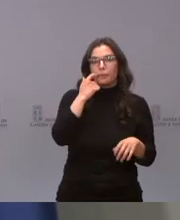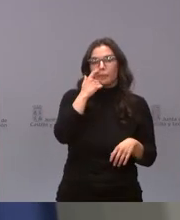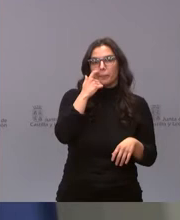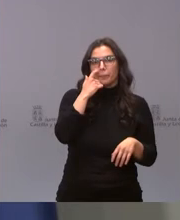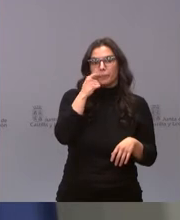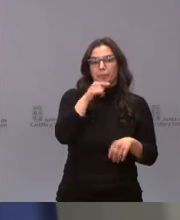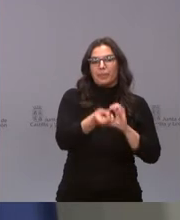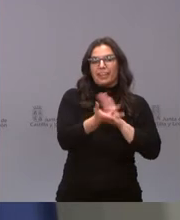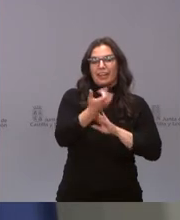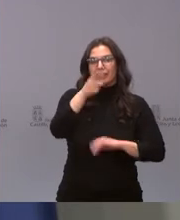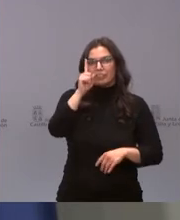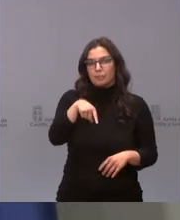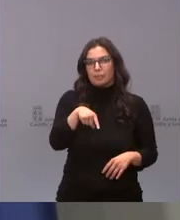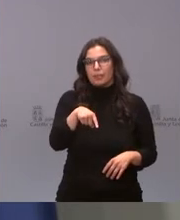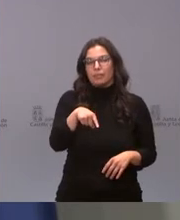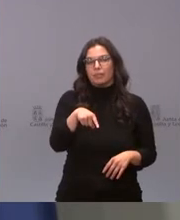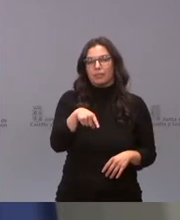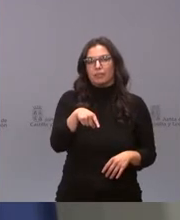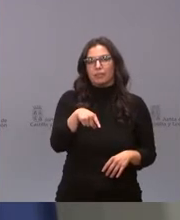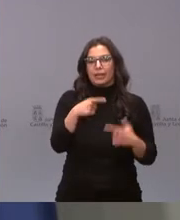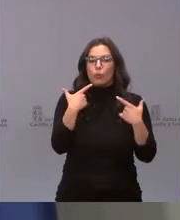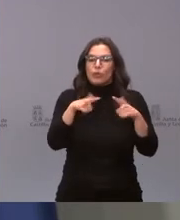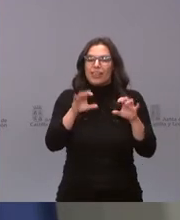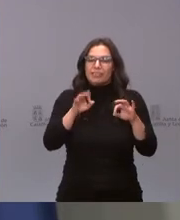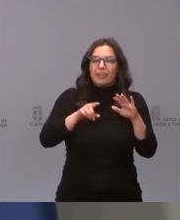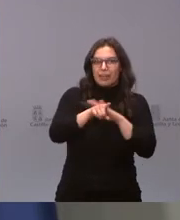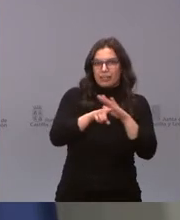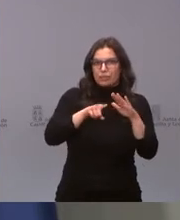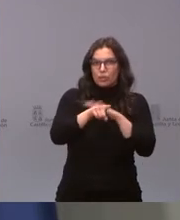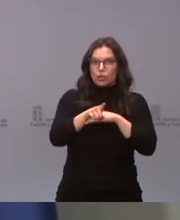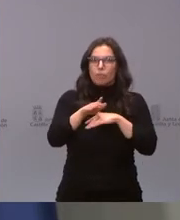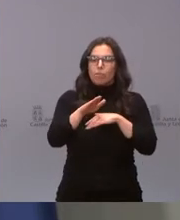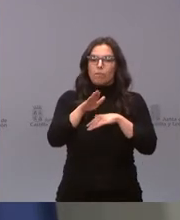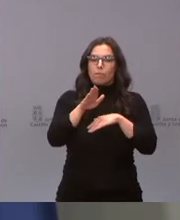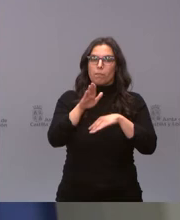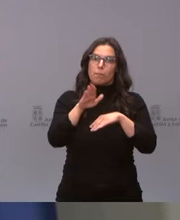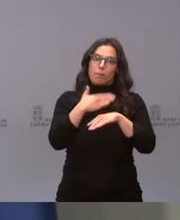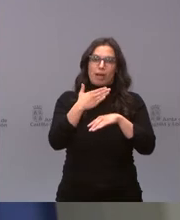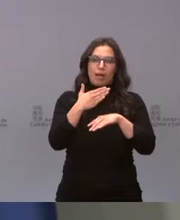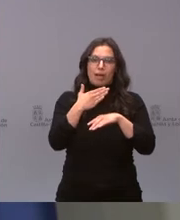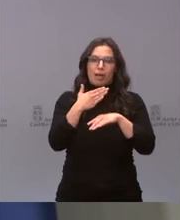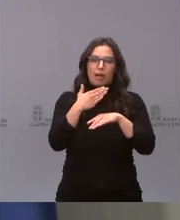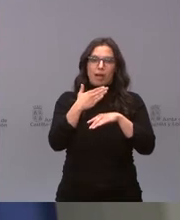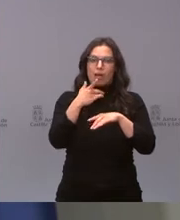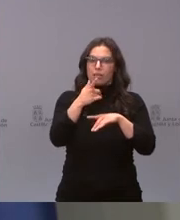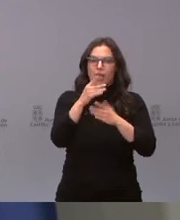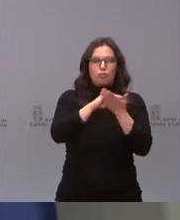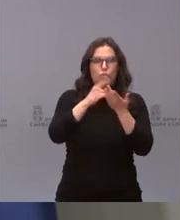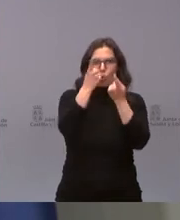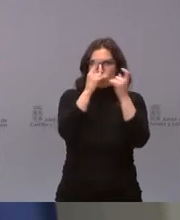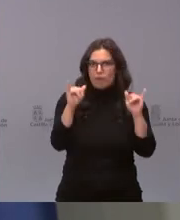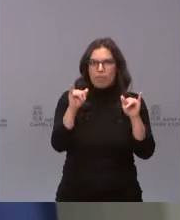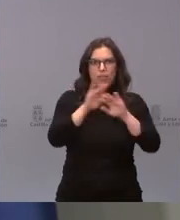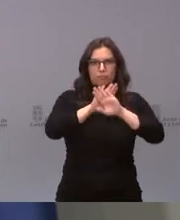se crea también, bueno, pues una unidad de gestión para que no se vuelva a repetir esta situación de